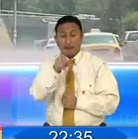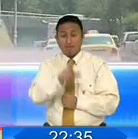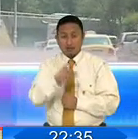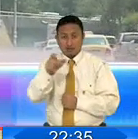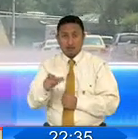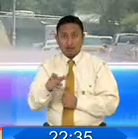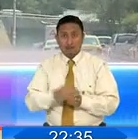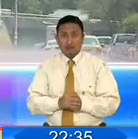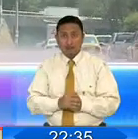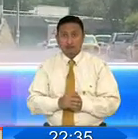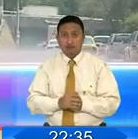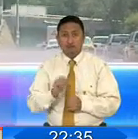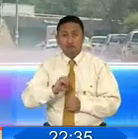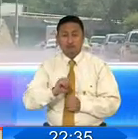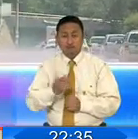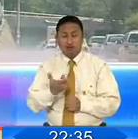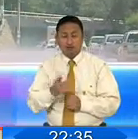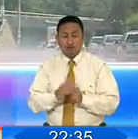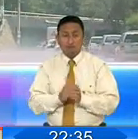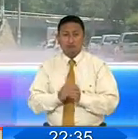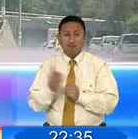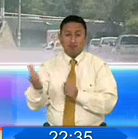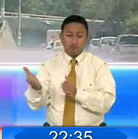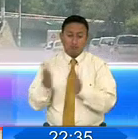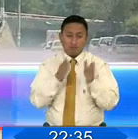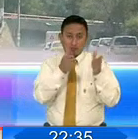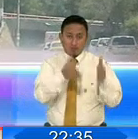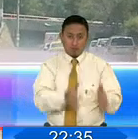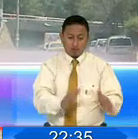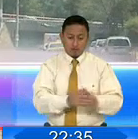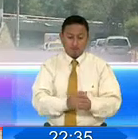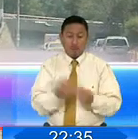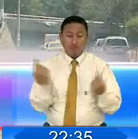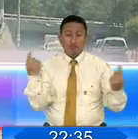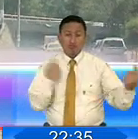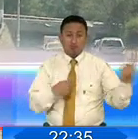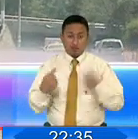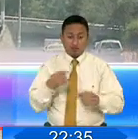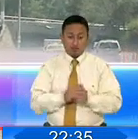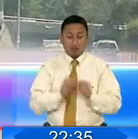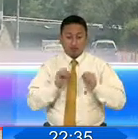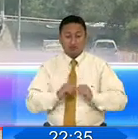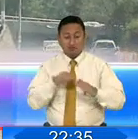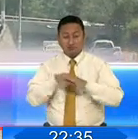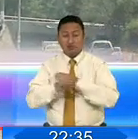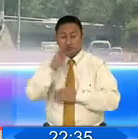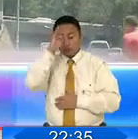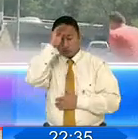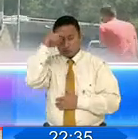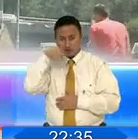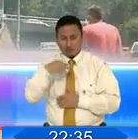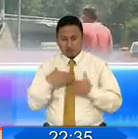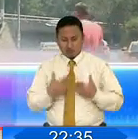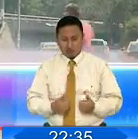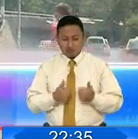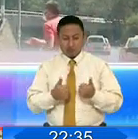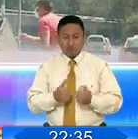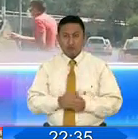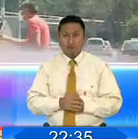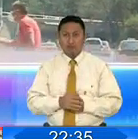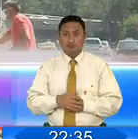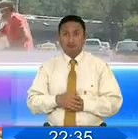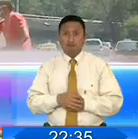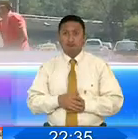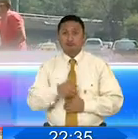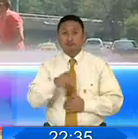mortales para realizar los trámites de defunción, mientras los heridos permanecen recuperándose en una casa de salud en el sector de